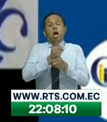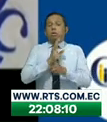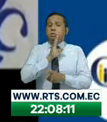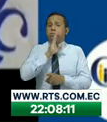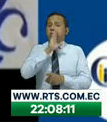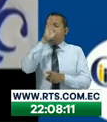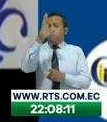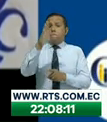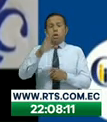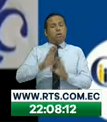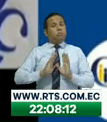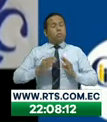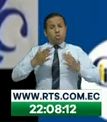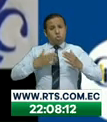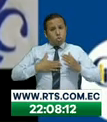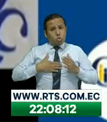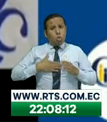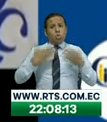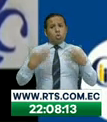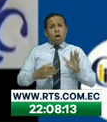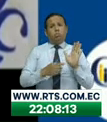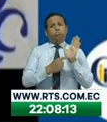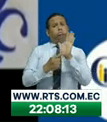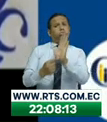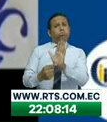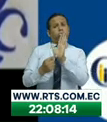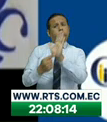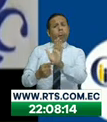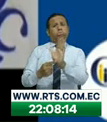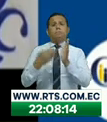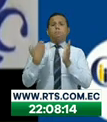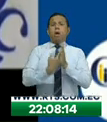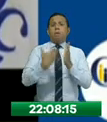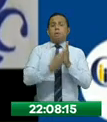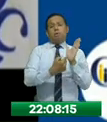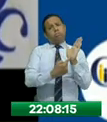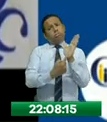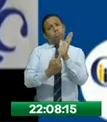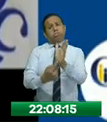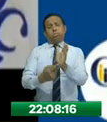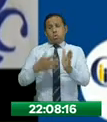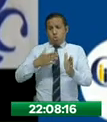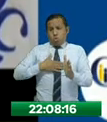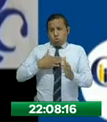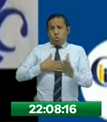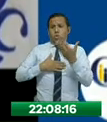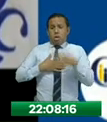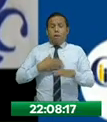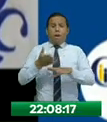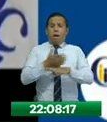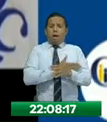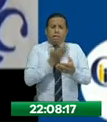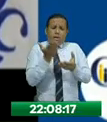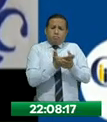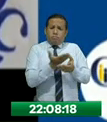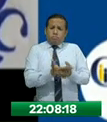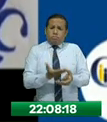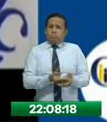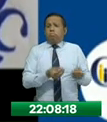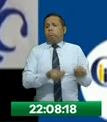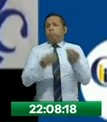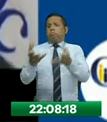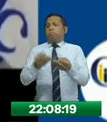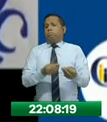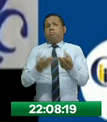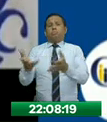sobre la ley he demostrado contundentemente que la razón la tengo yo a través de los documentos señora secretaria siguiente punto